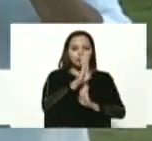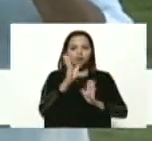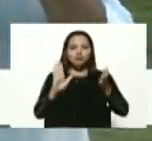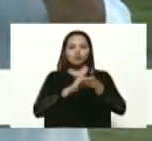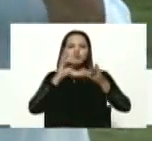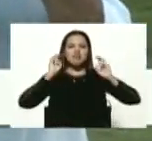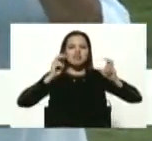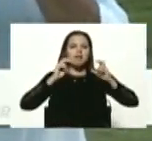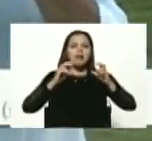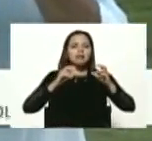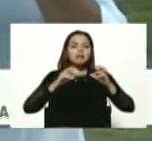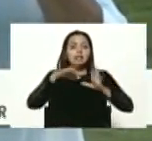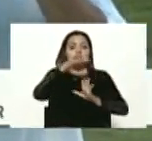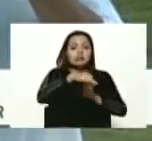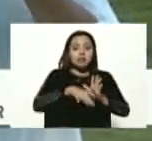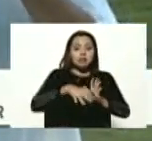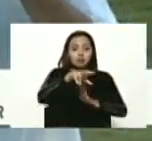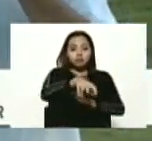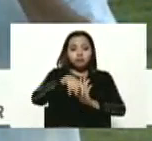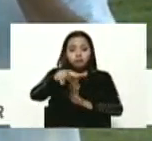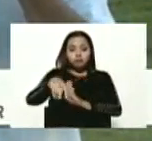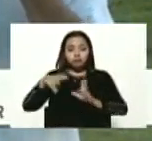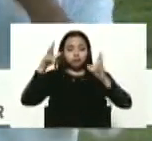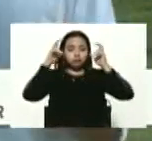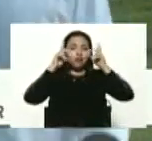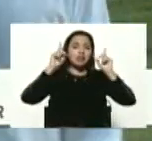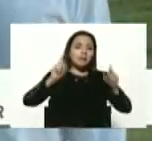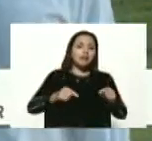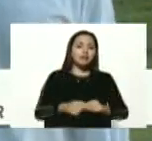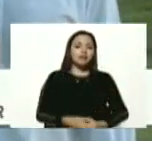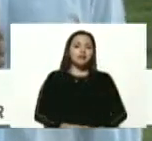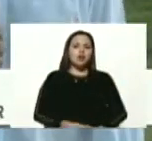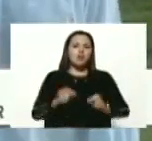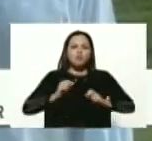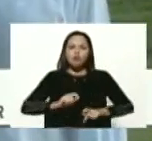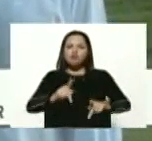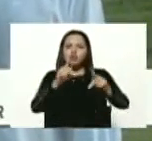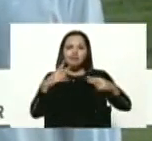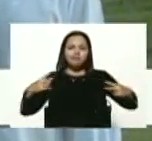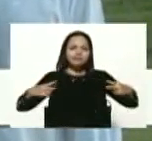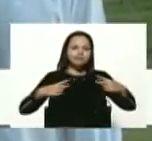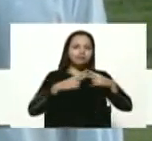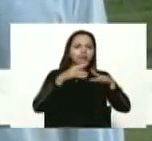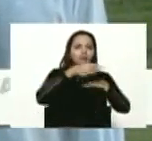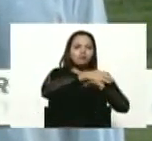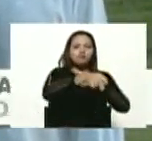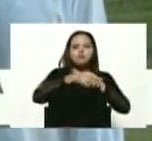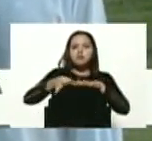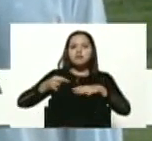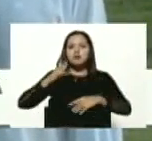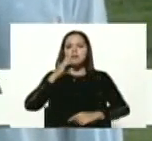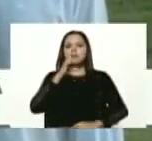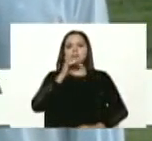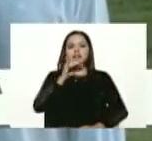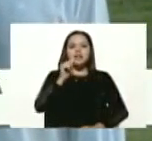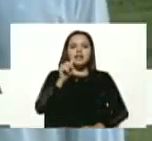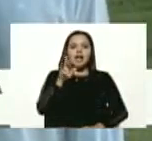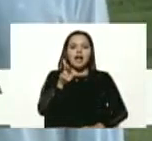tema agrícola y pecuario. En esta oportunidad nos encontramos en el municipio Piar, uno